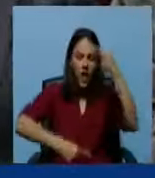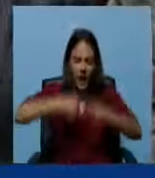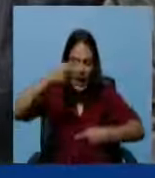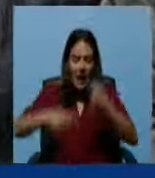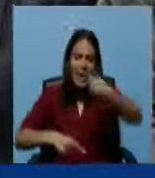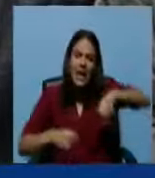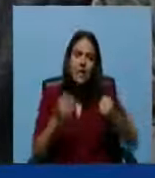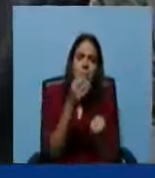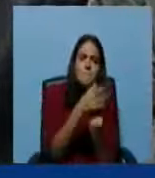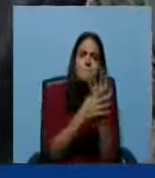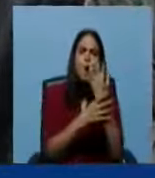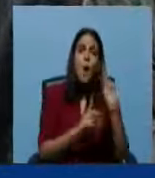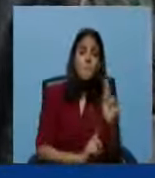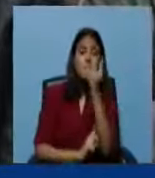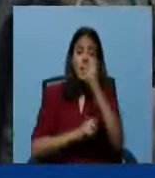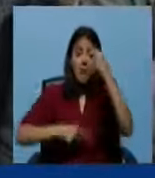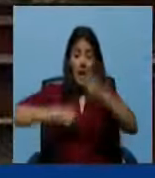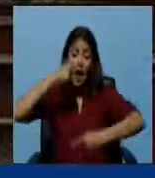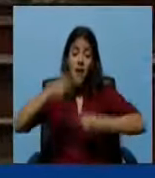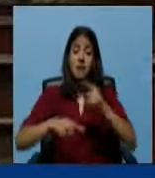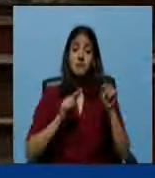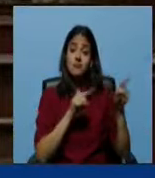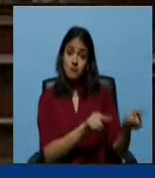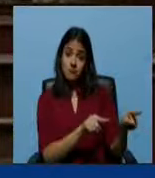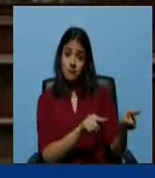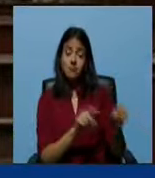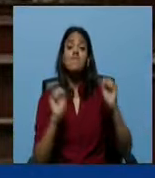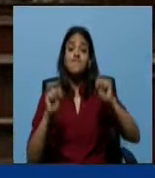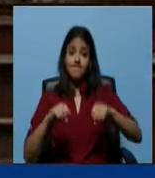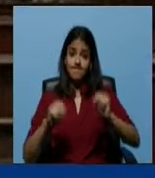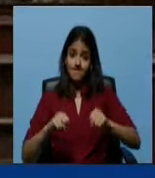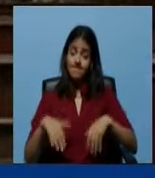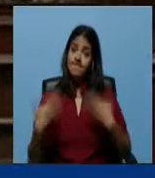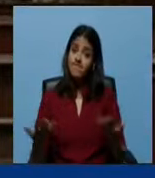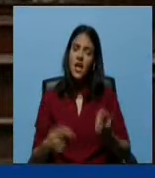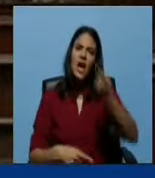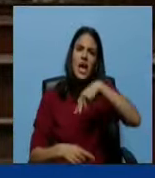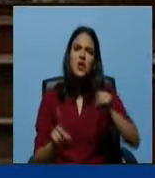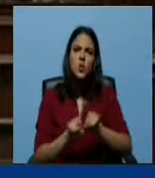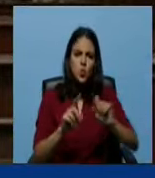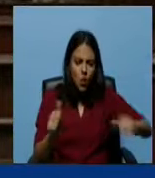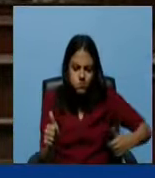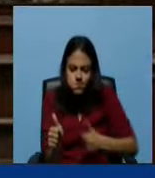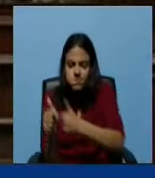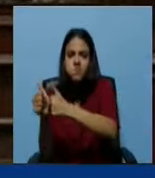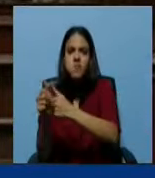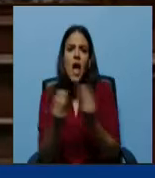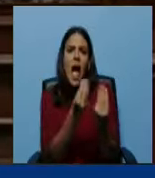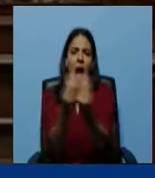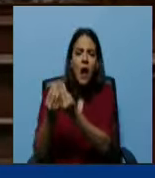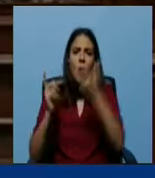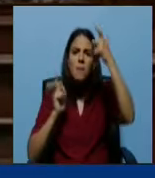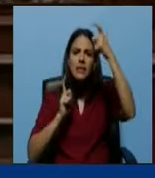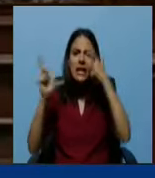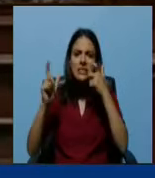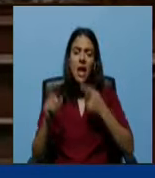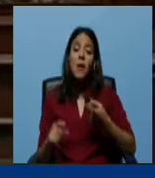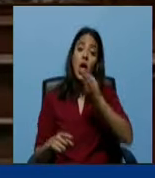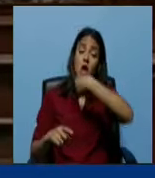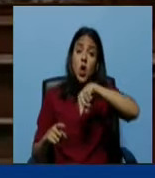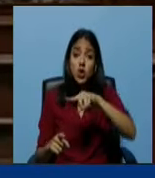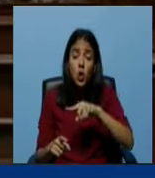Y está también la generación fundacional, los que acompañamos a Chávez, que estamos jóvenes